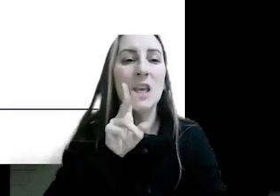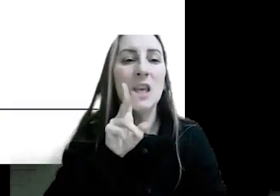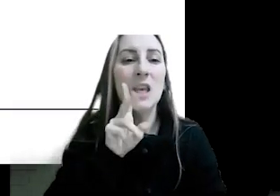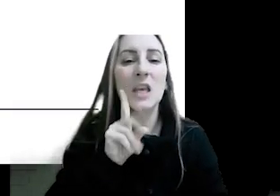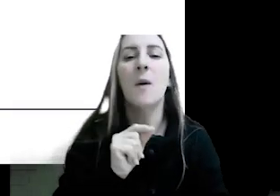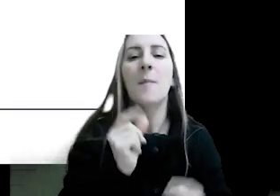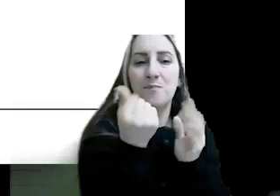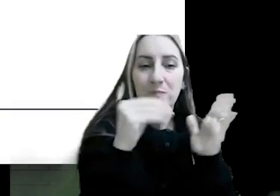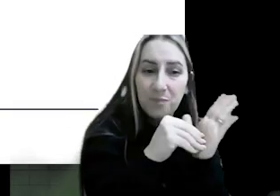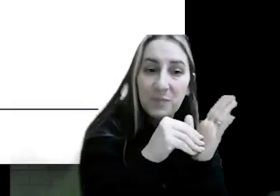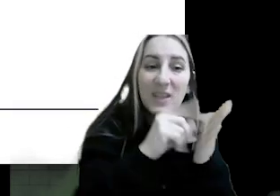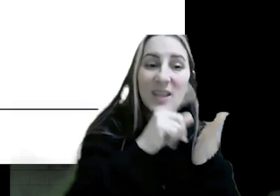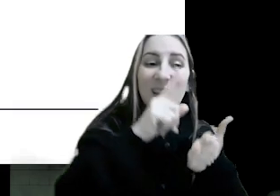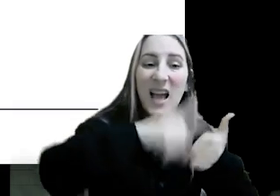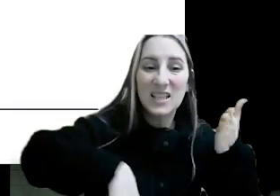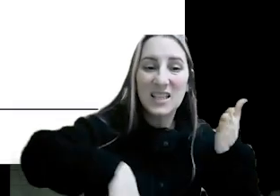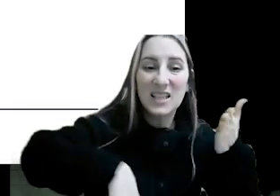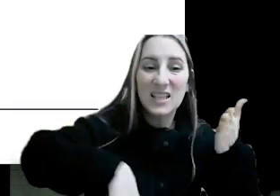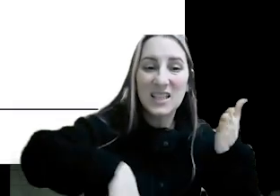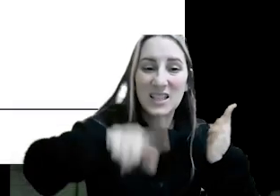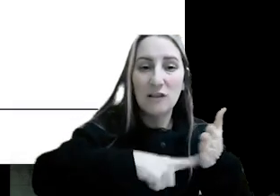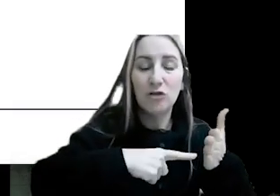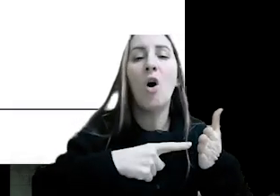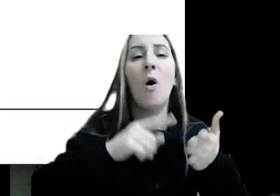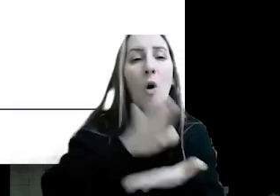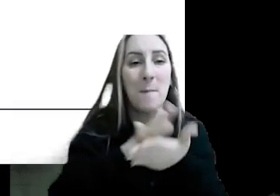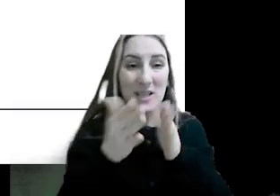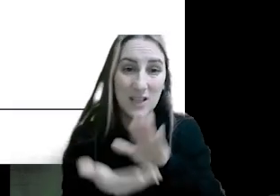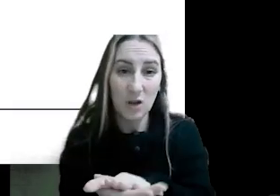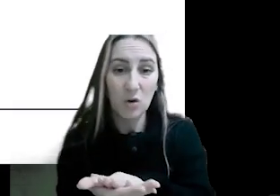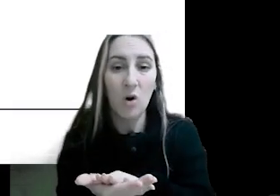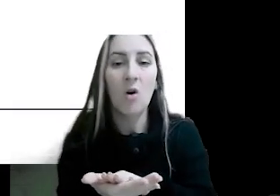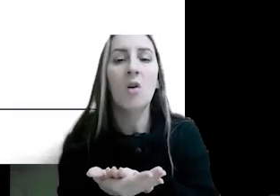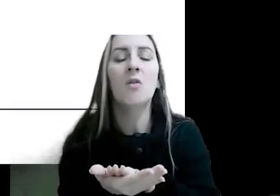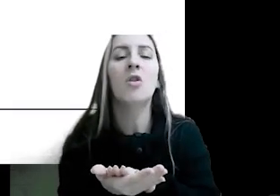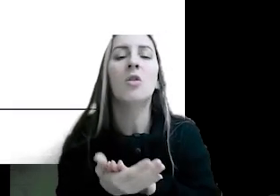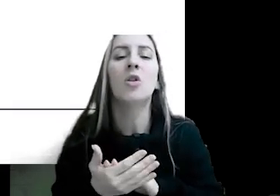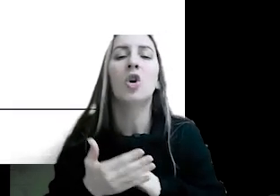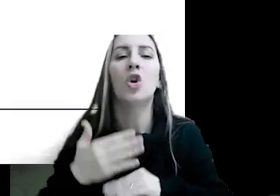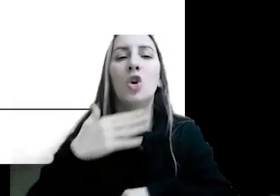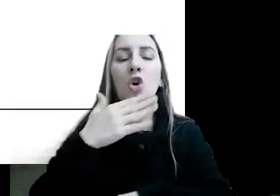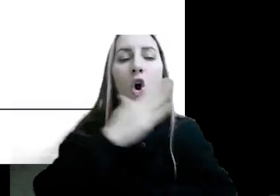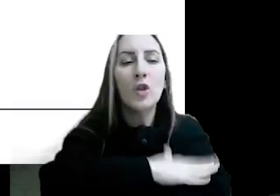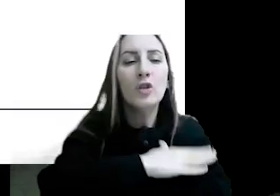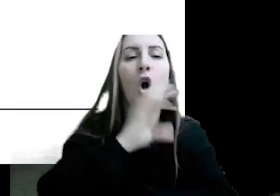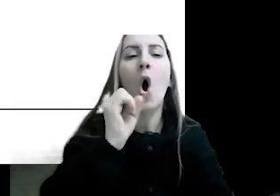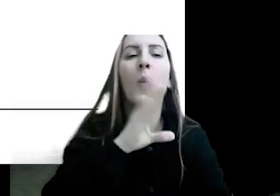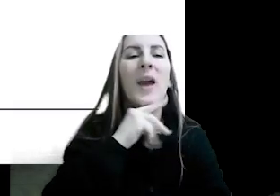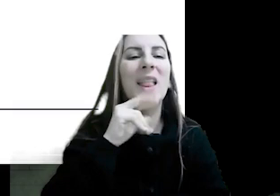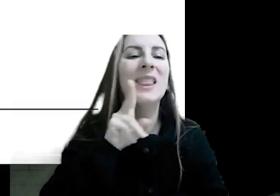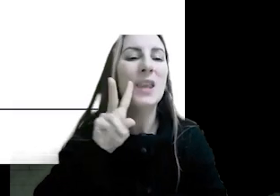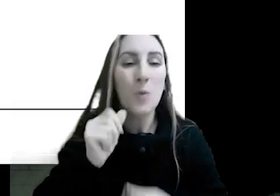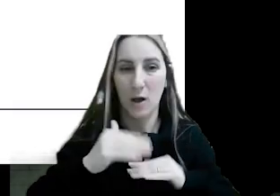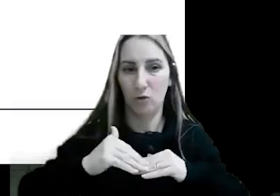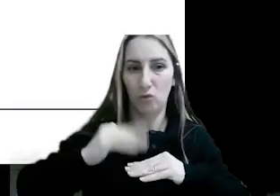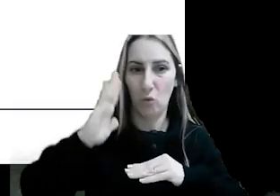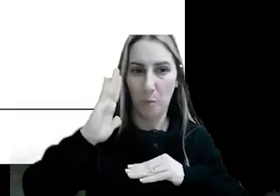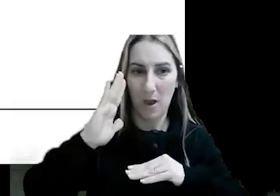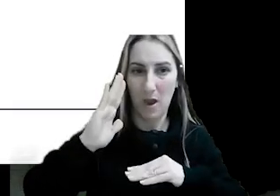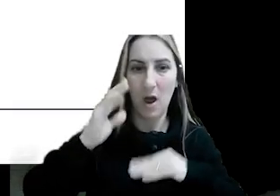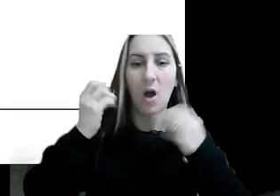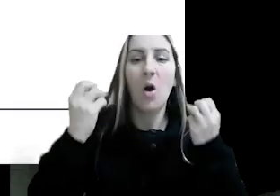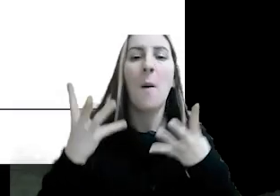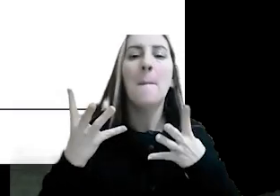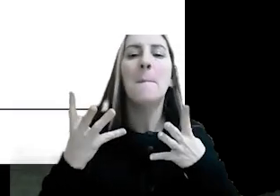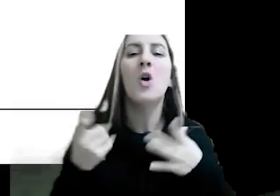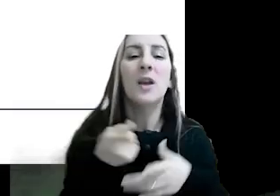correspondientes a la cancelación vía compensación superan la condición objetiva de punibilidad, porque las han sido efectuadas en